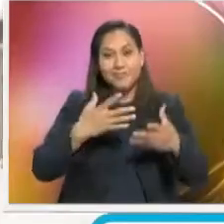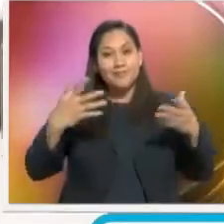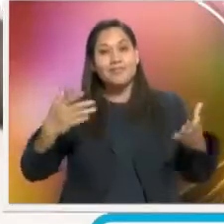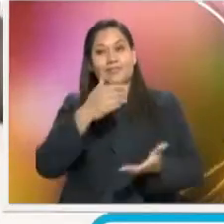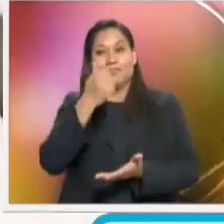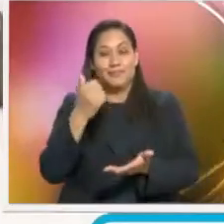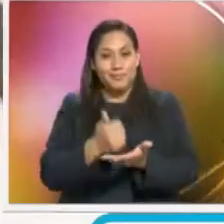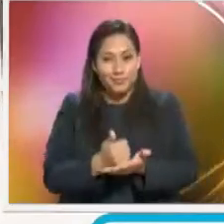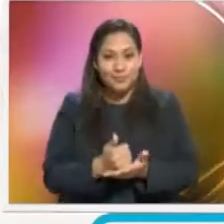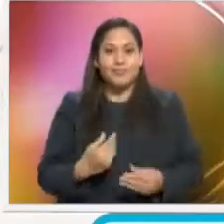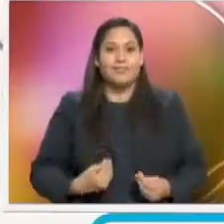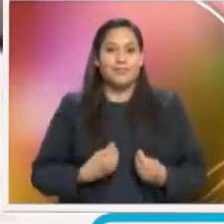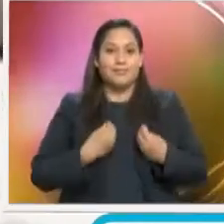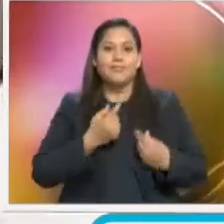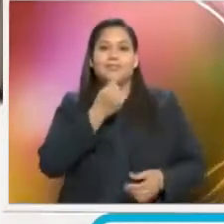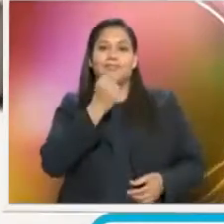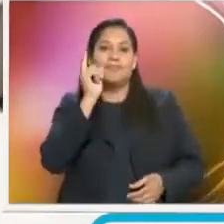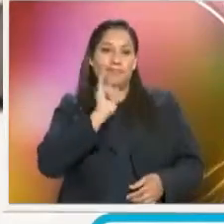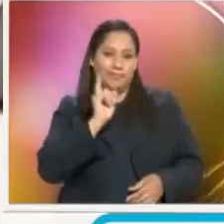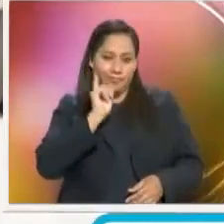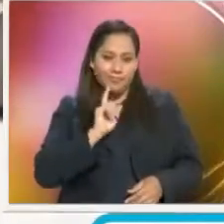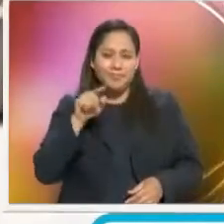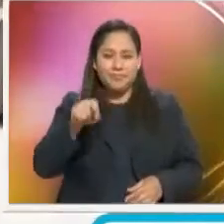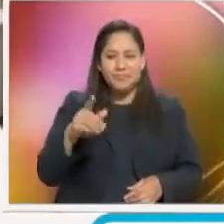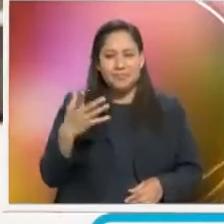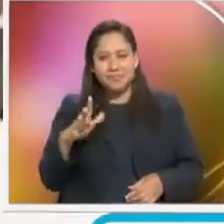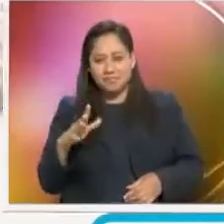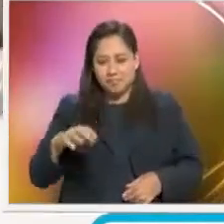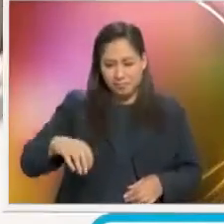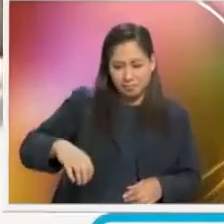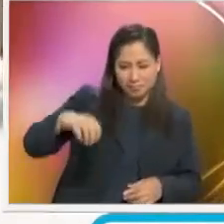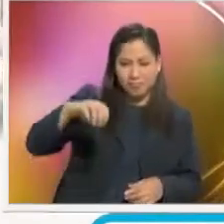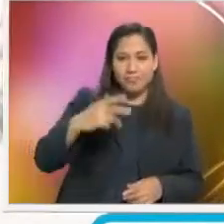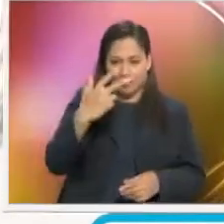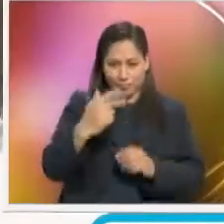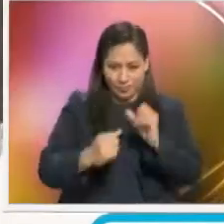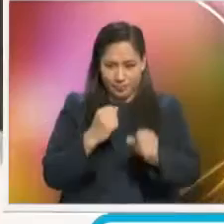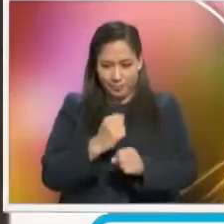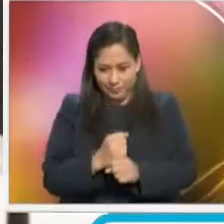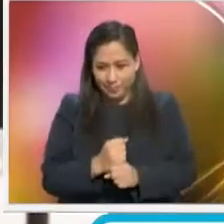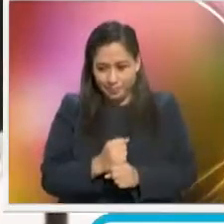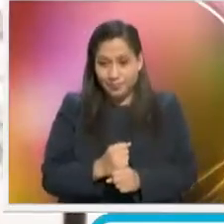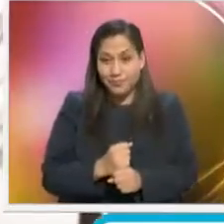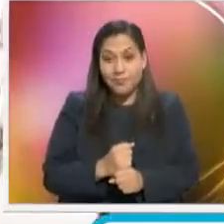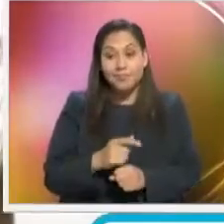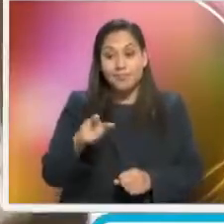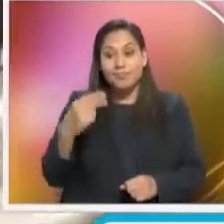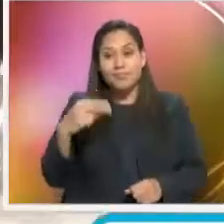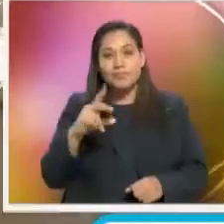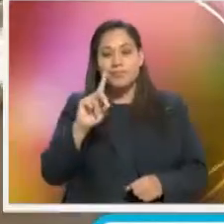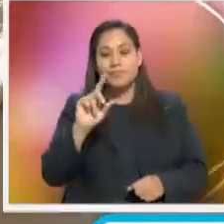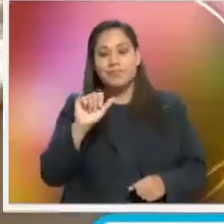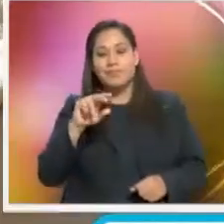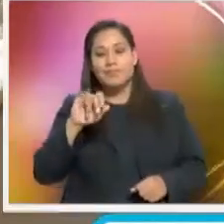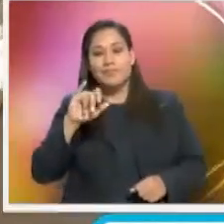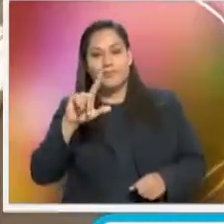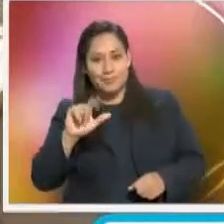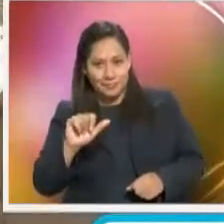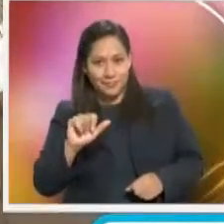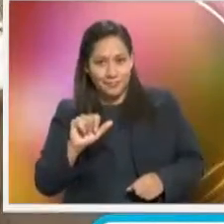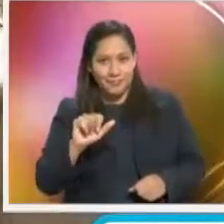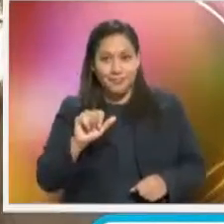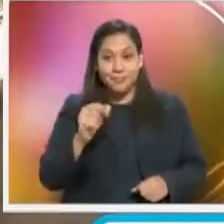ciudad, vivía una niña. Ella tendría aproximadamente unos 8 años y se llamaba Daniela. Pero